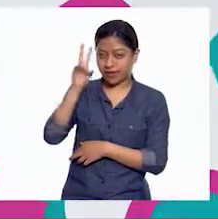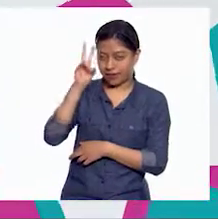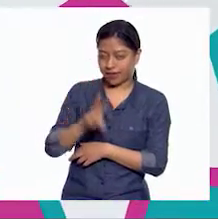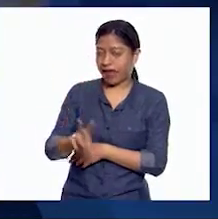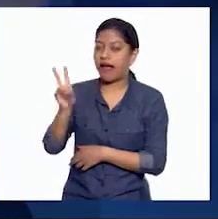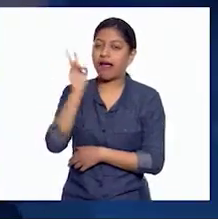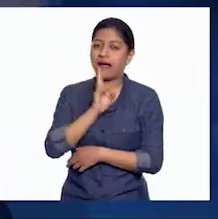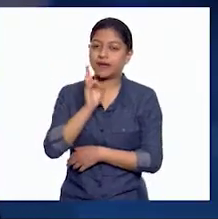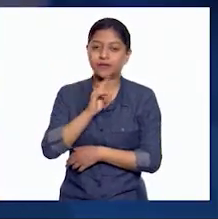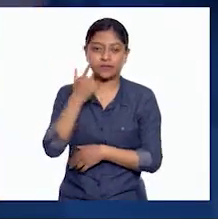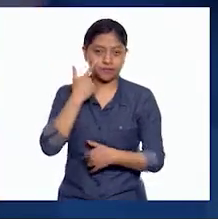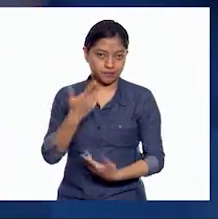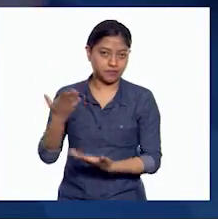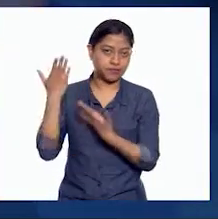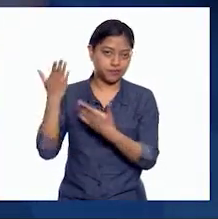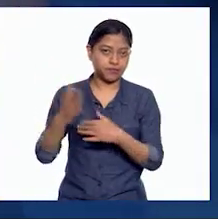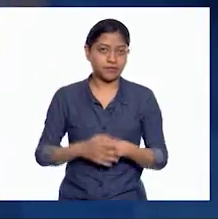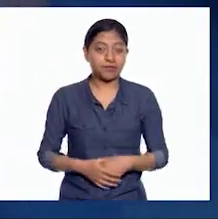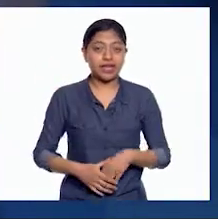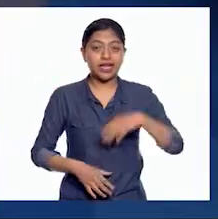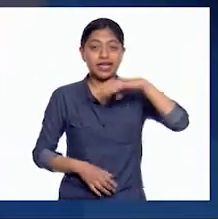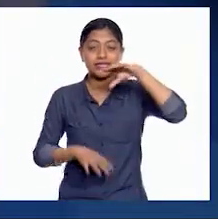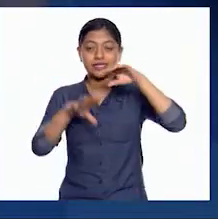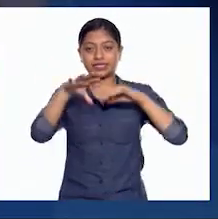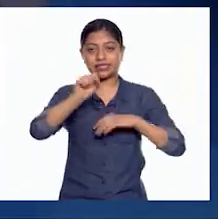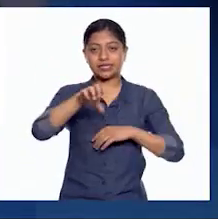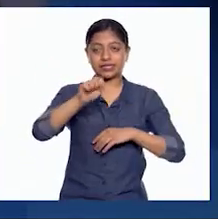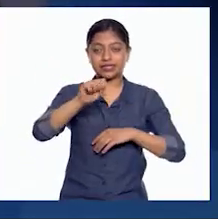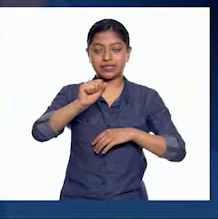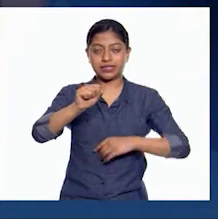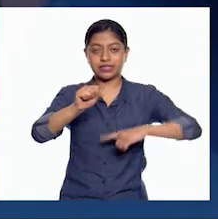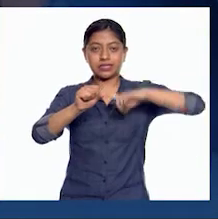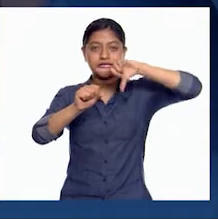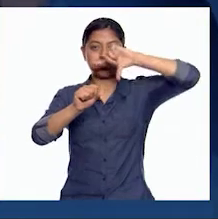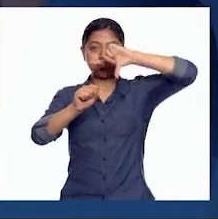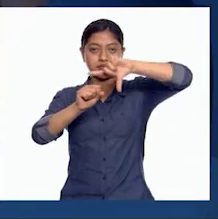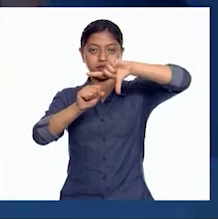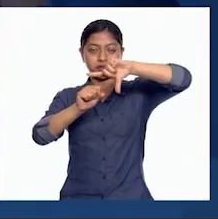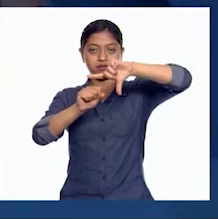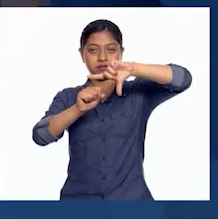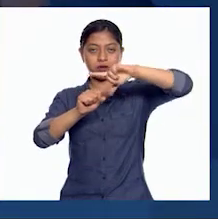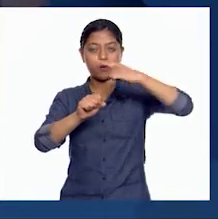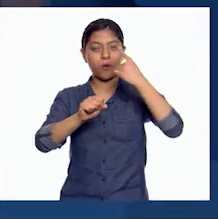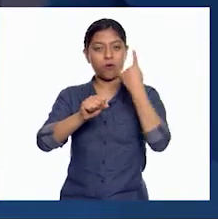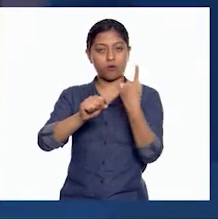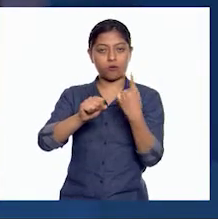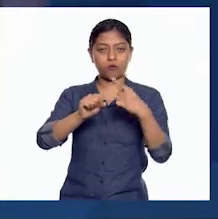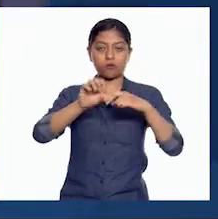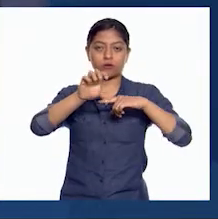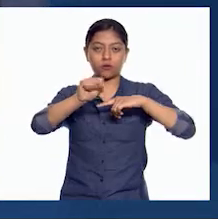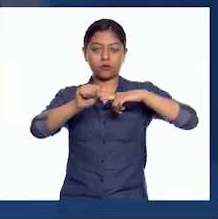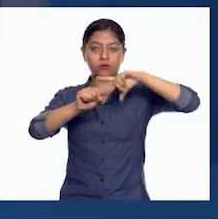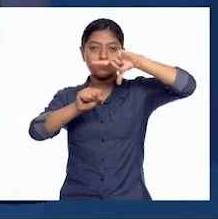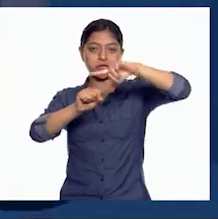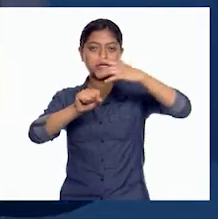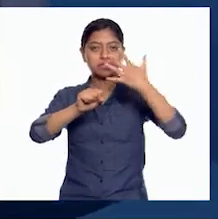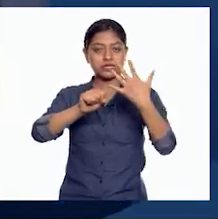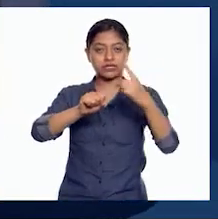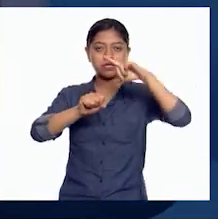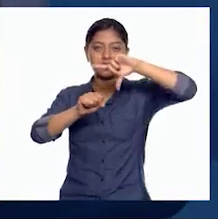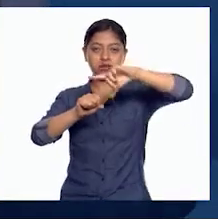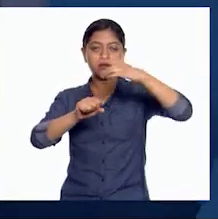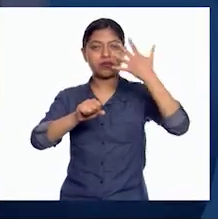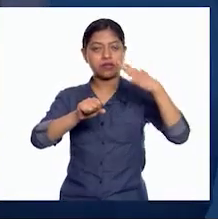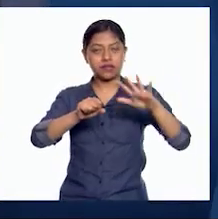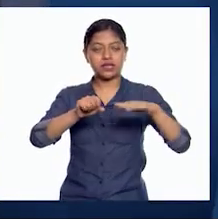Uh-huh. Por el 60 se ofrecieron las siguientes cantidades: 1 peso, 5 pesos, 10